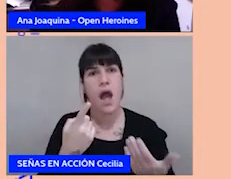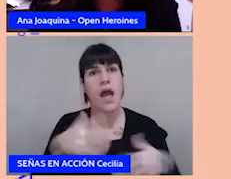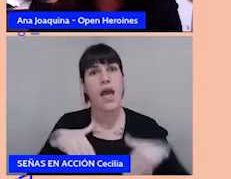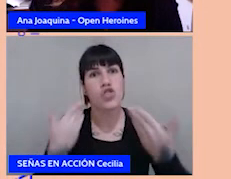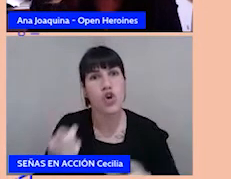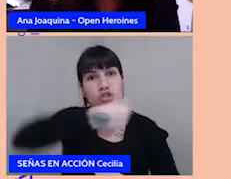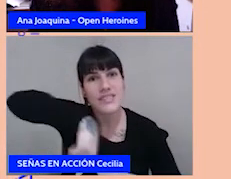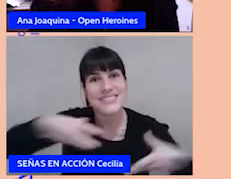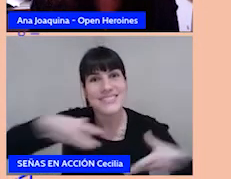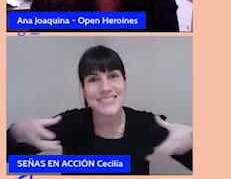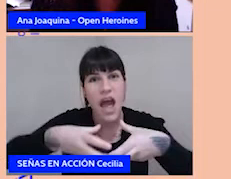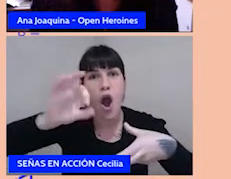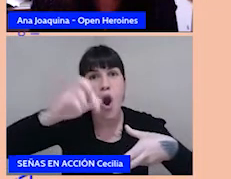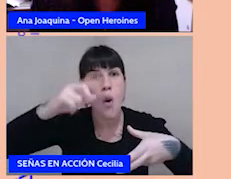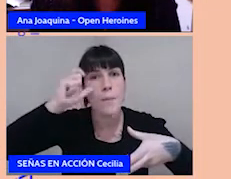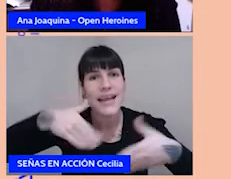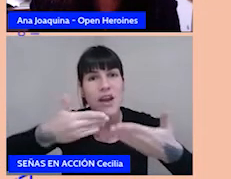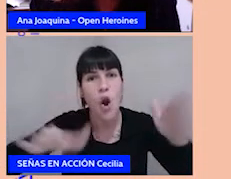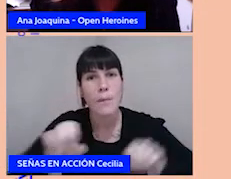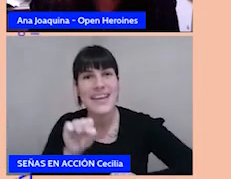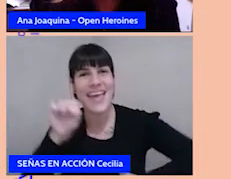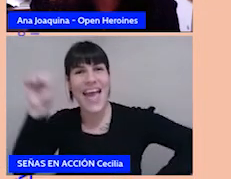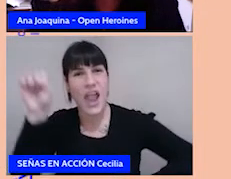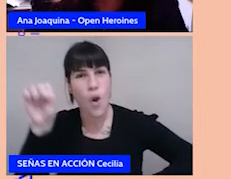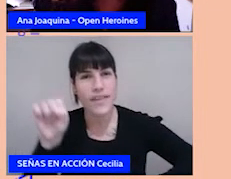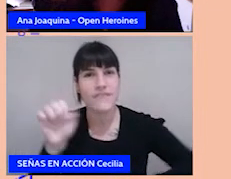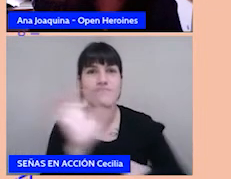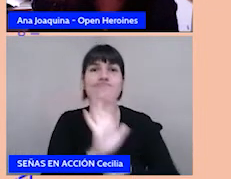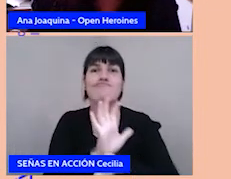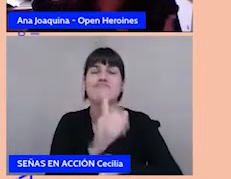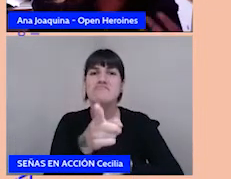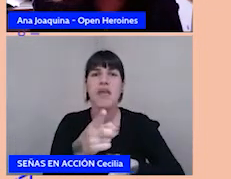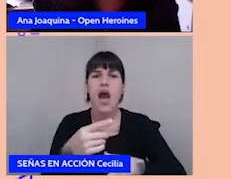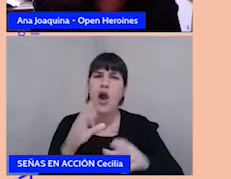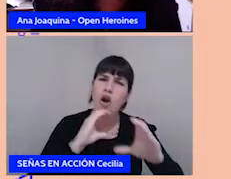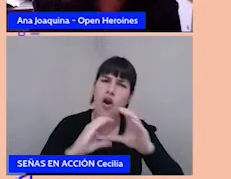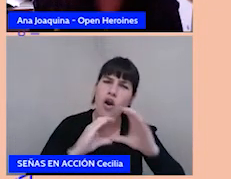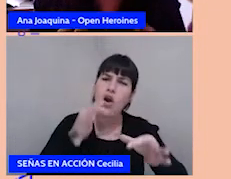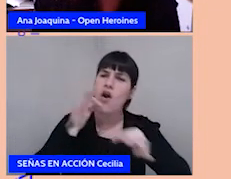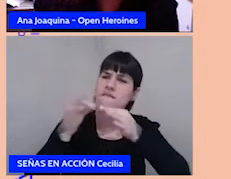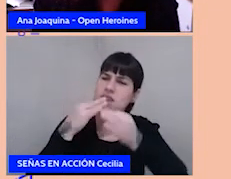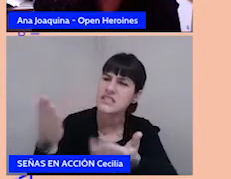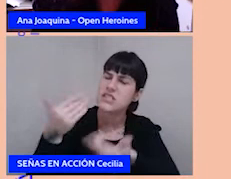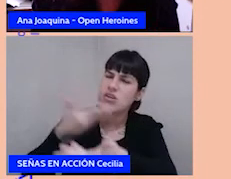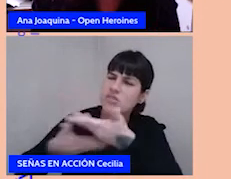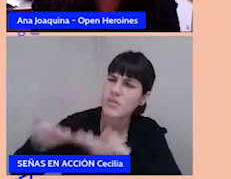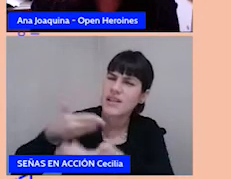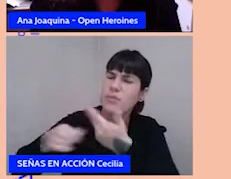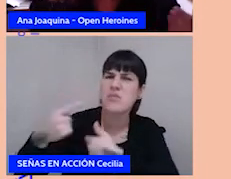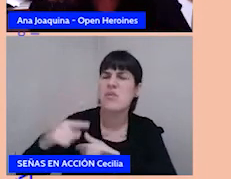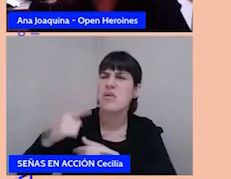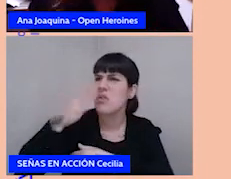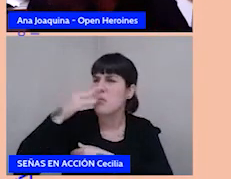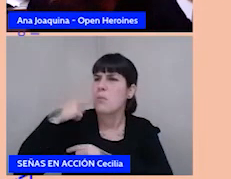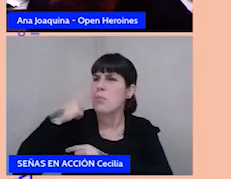de conversación inicialmente, pero después empieza a crecer como una comunidad para acompañarnos y superar estos retos que tienen que